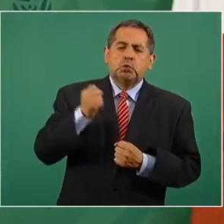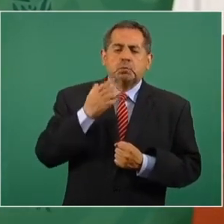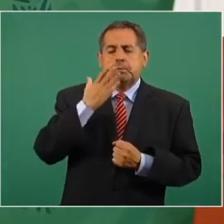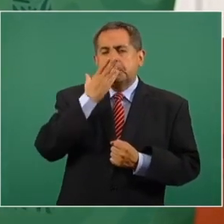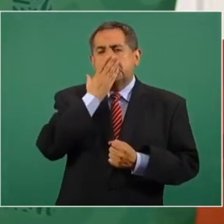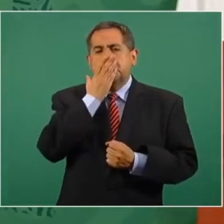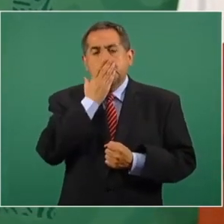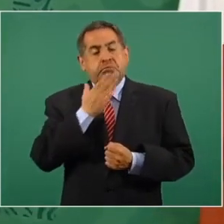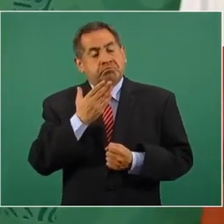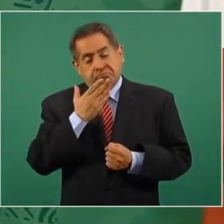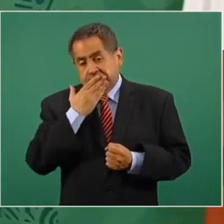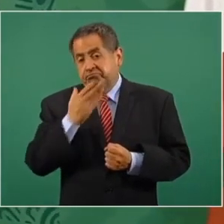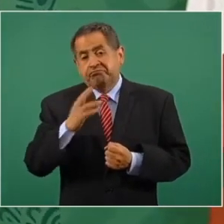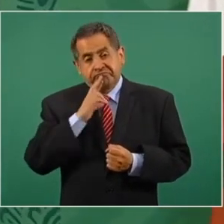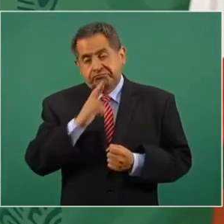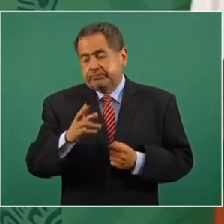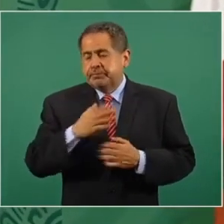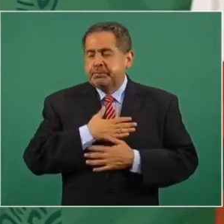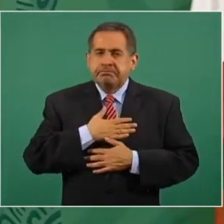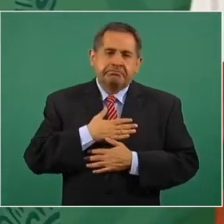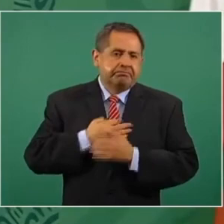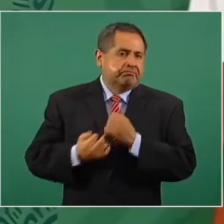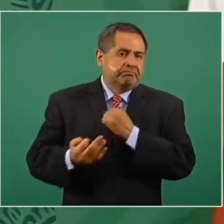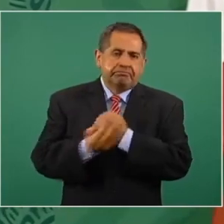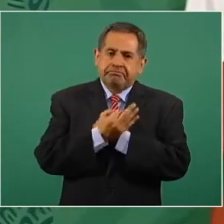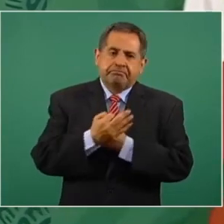buenos resultados.